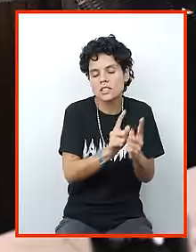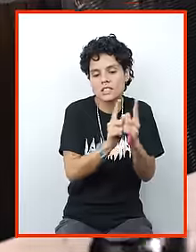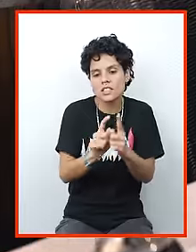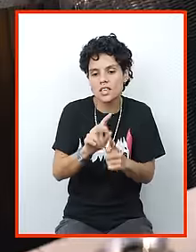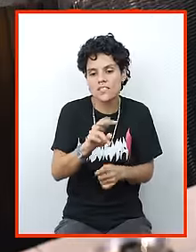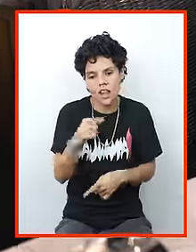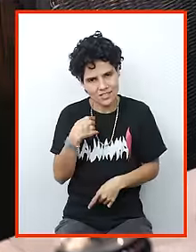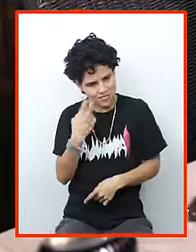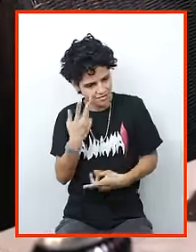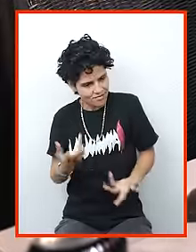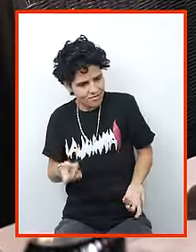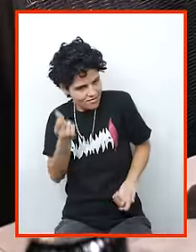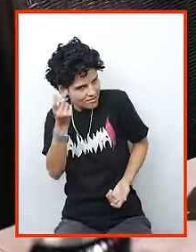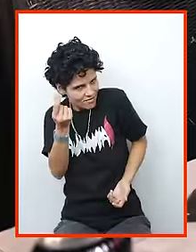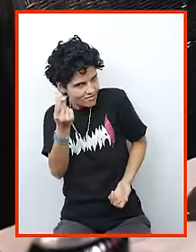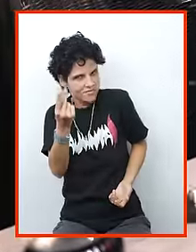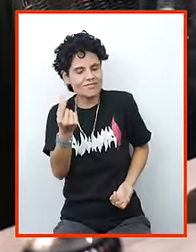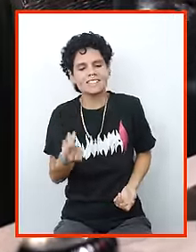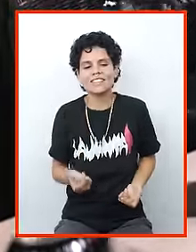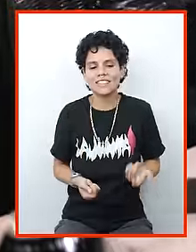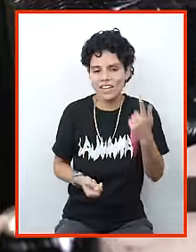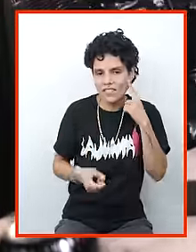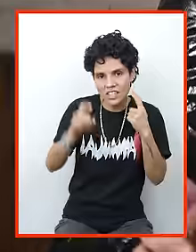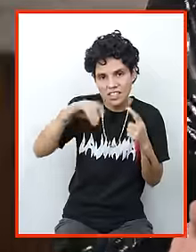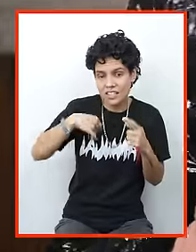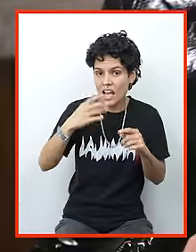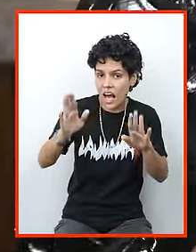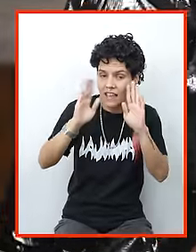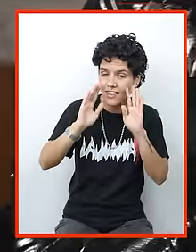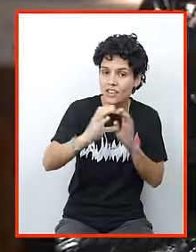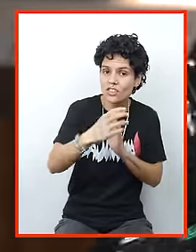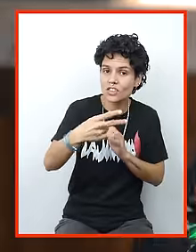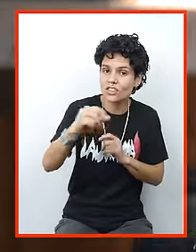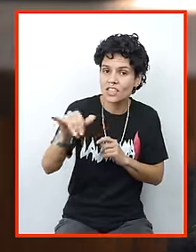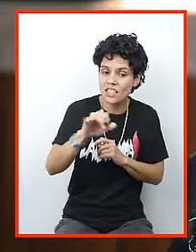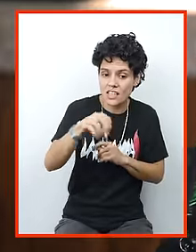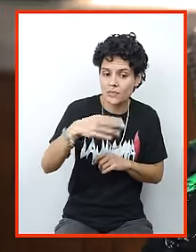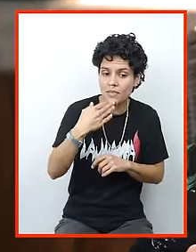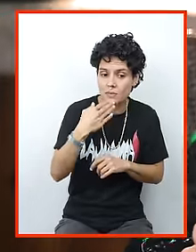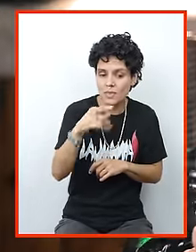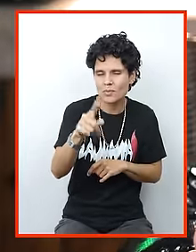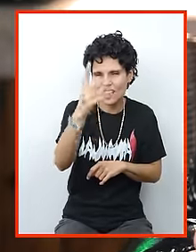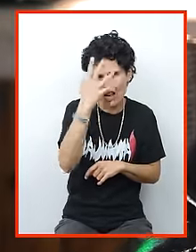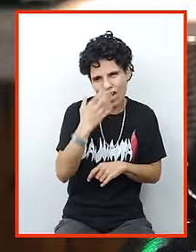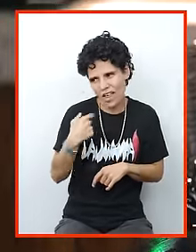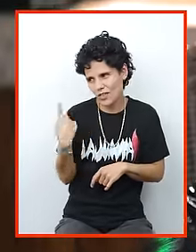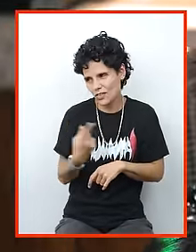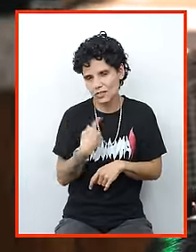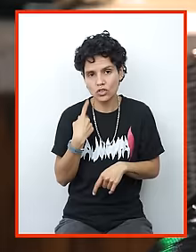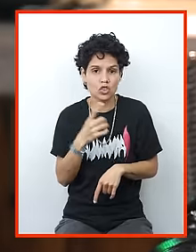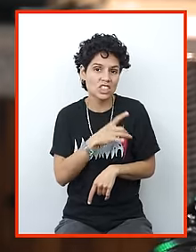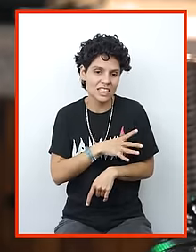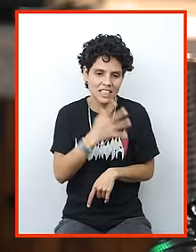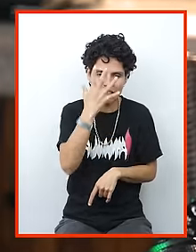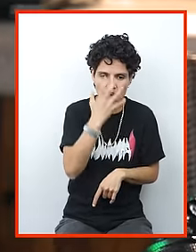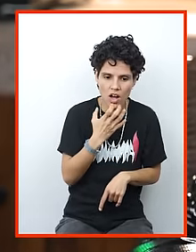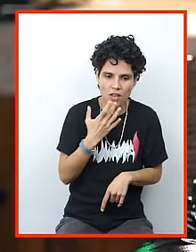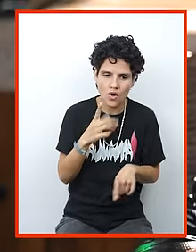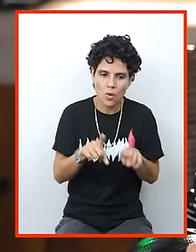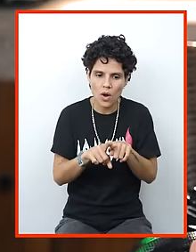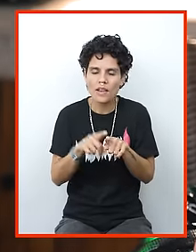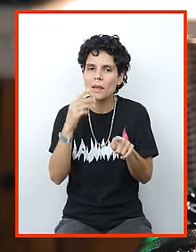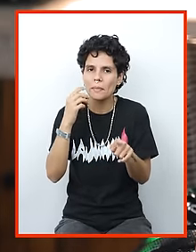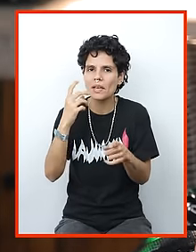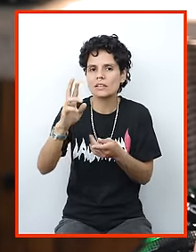todo! ¡Lil Chayanne! ¡Lil Chayanne, hermano! ¡Lil Chayanne! Atento, Chayanne, si nos estás viendo, hermano, porque Chayanne está medio enojado acá con Chile, ¿eh?